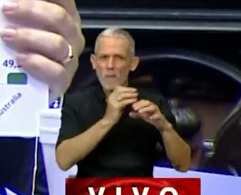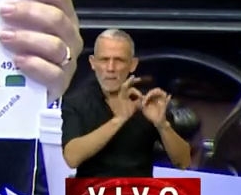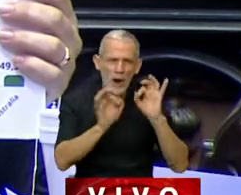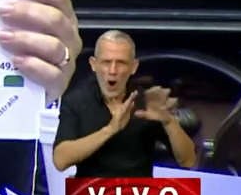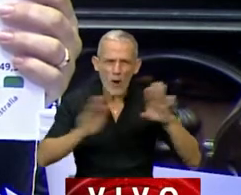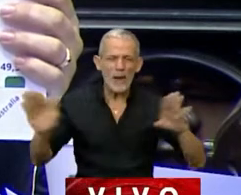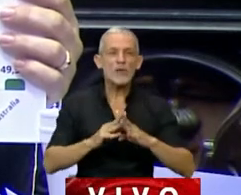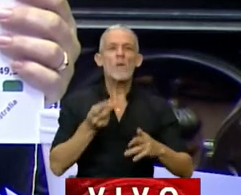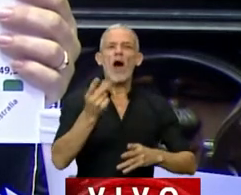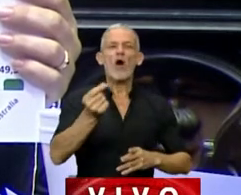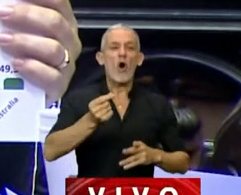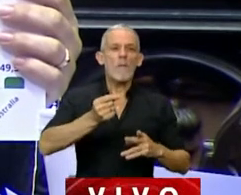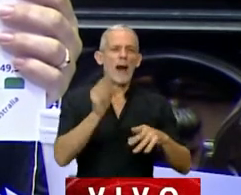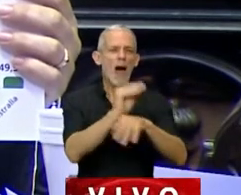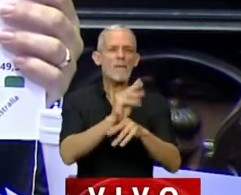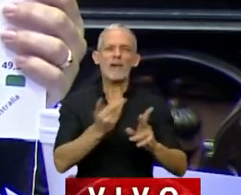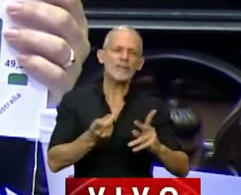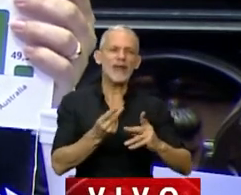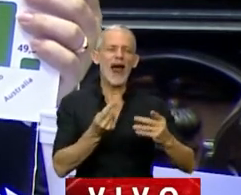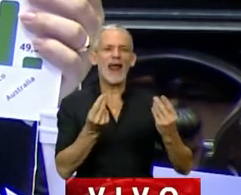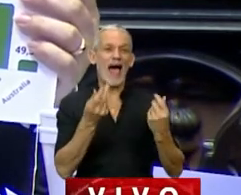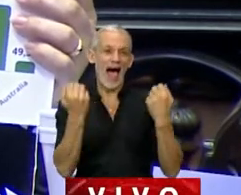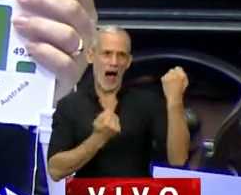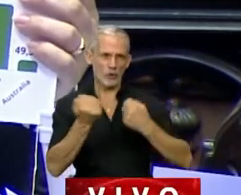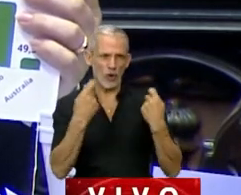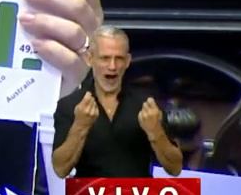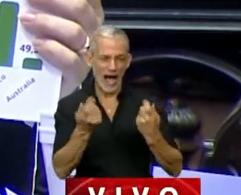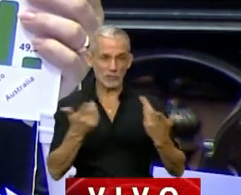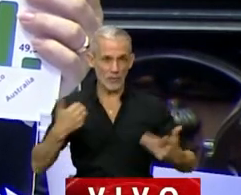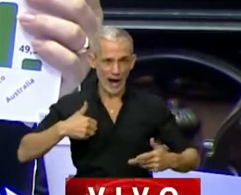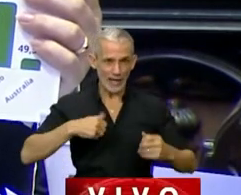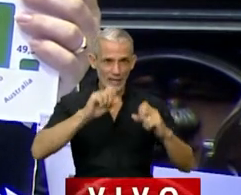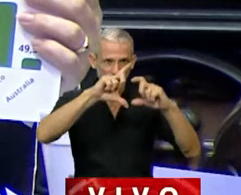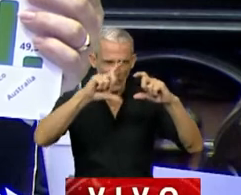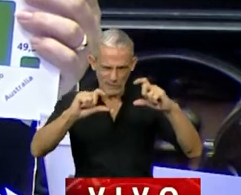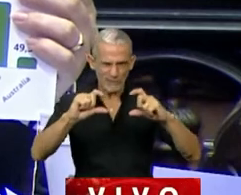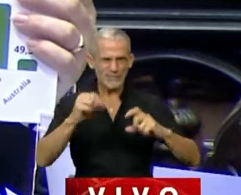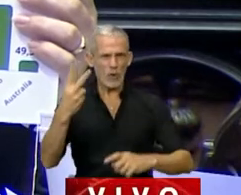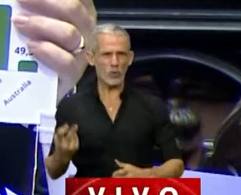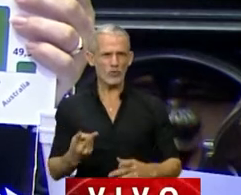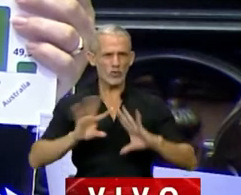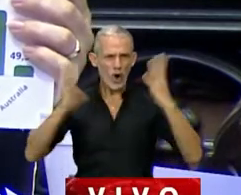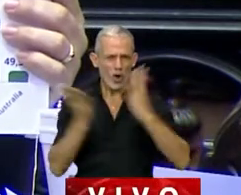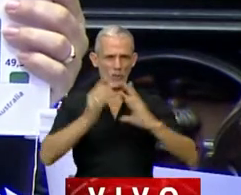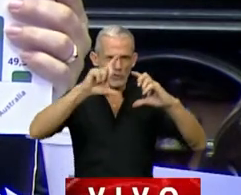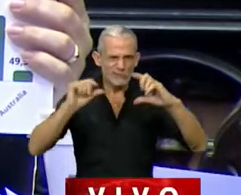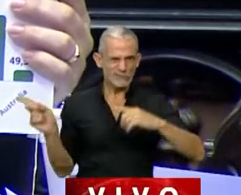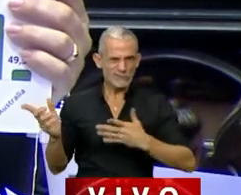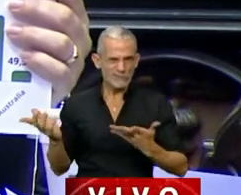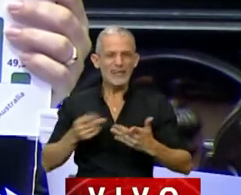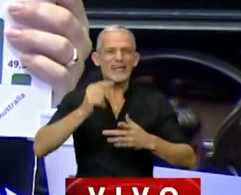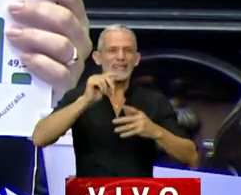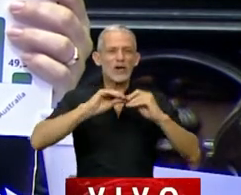para comprar y mantener un automóvil. La Argentina está segundo a nivel mundial. Es